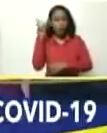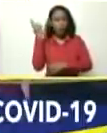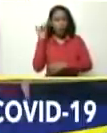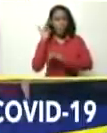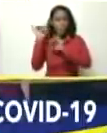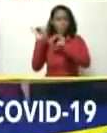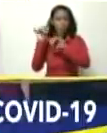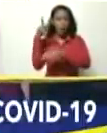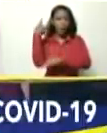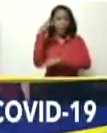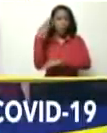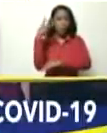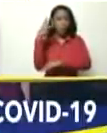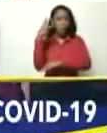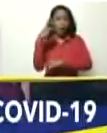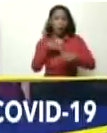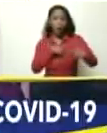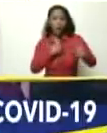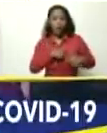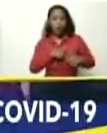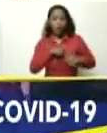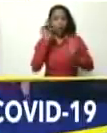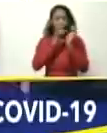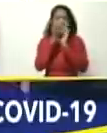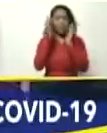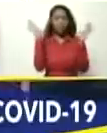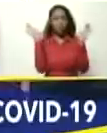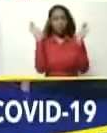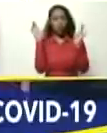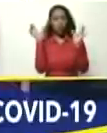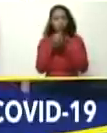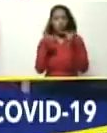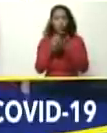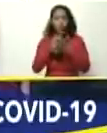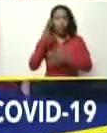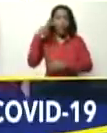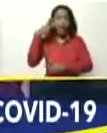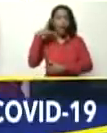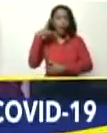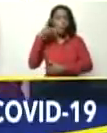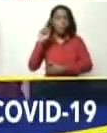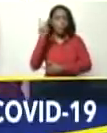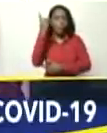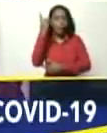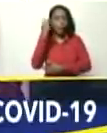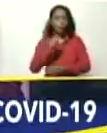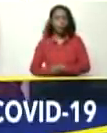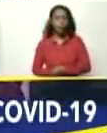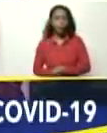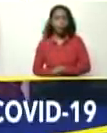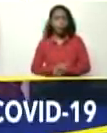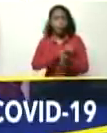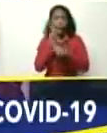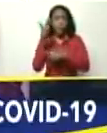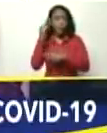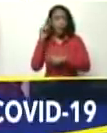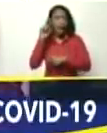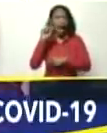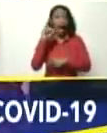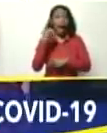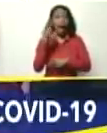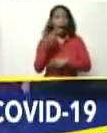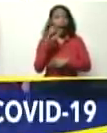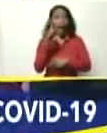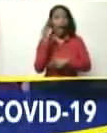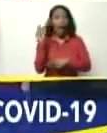la parroquia Corazón de Jesús, sector Negro Primero. Allá está Ángela Torres, la doctora